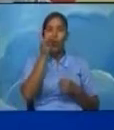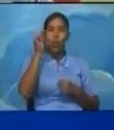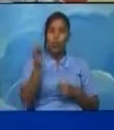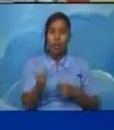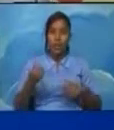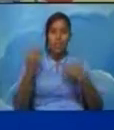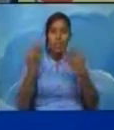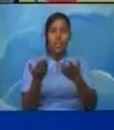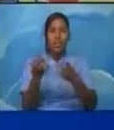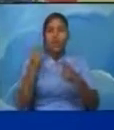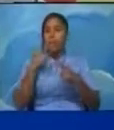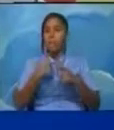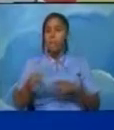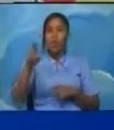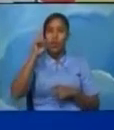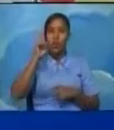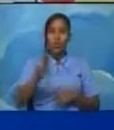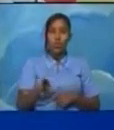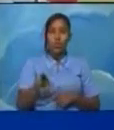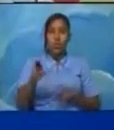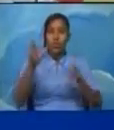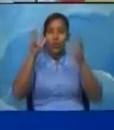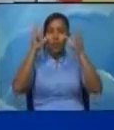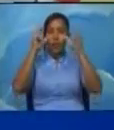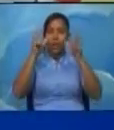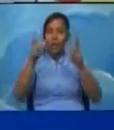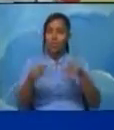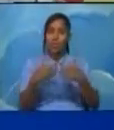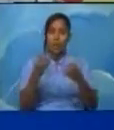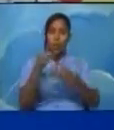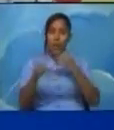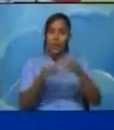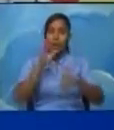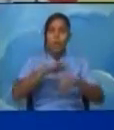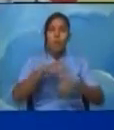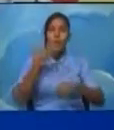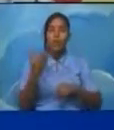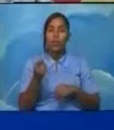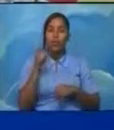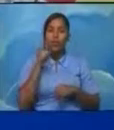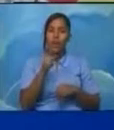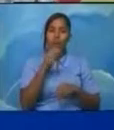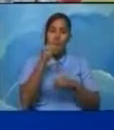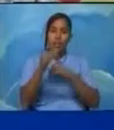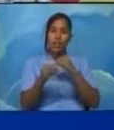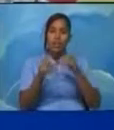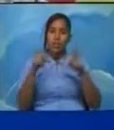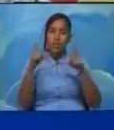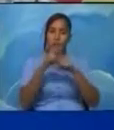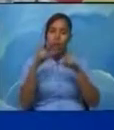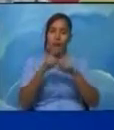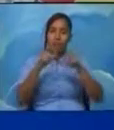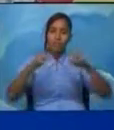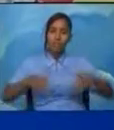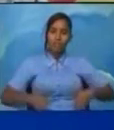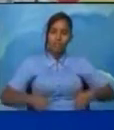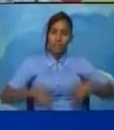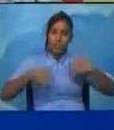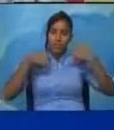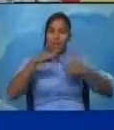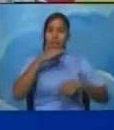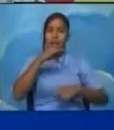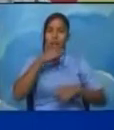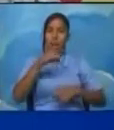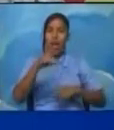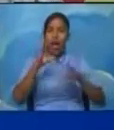las iba a dar, pero nunca tal cosa haré por cuanto me han hecho enojar